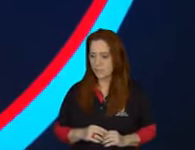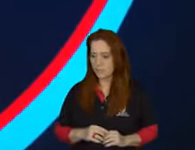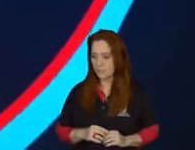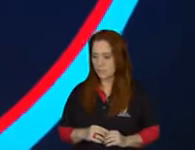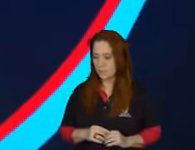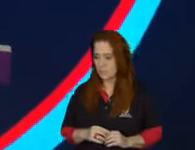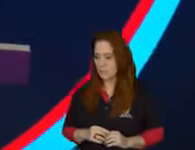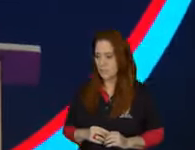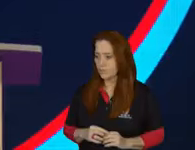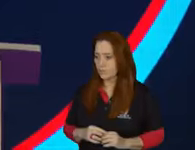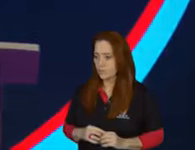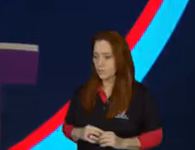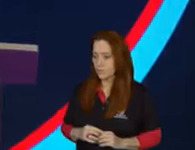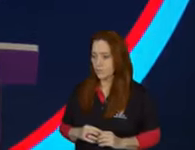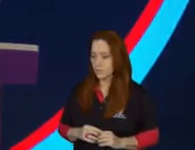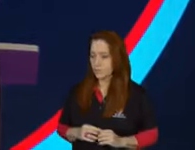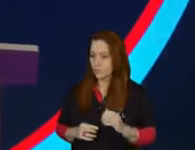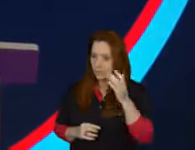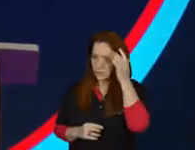Escucha esto.